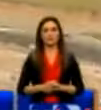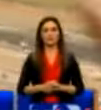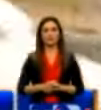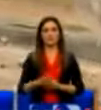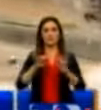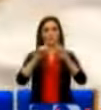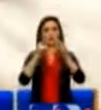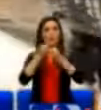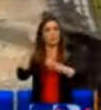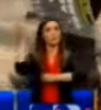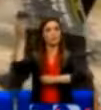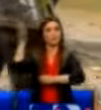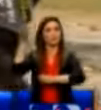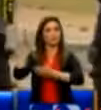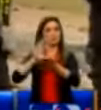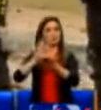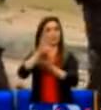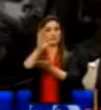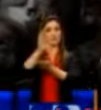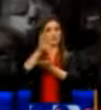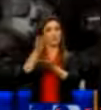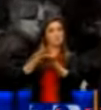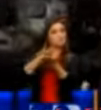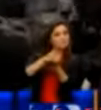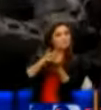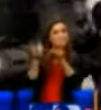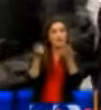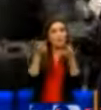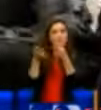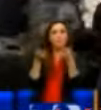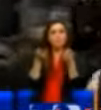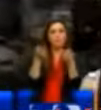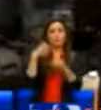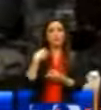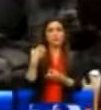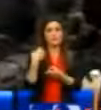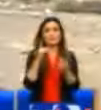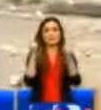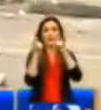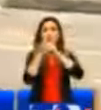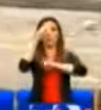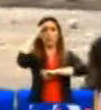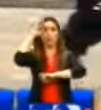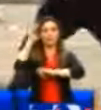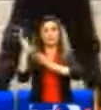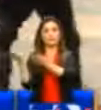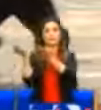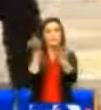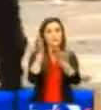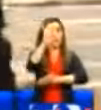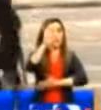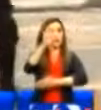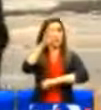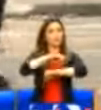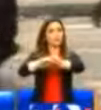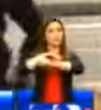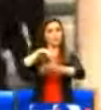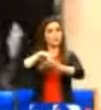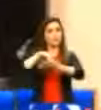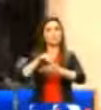Un grupo de profesores del colegio me dio para que termine la protesta a cambio de que la policía entregue a los estudiantes